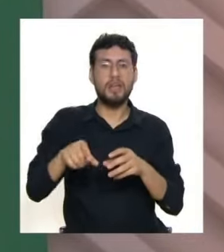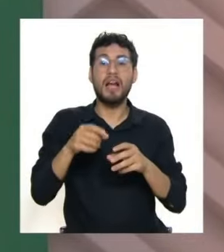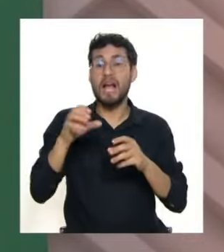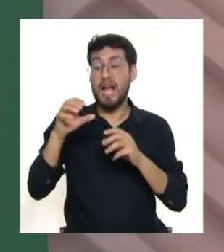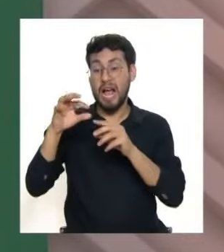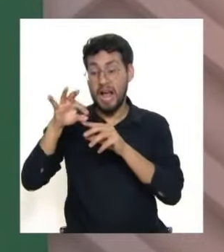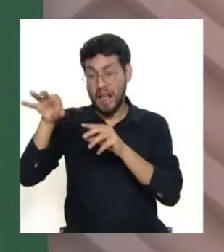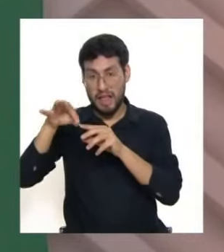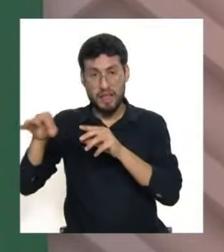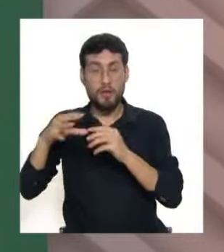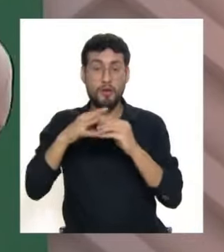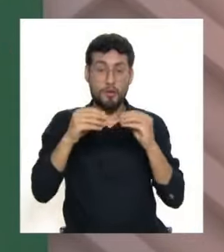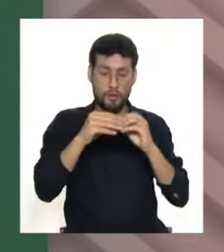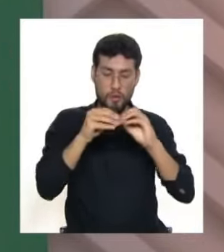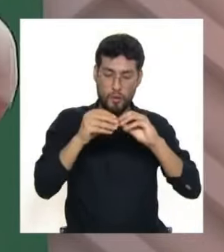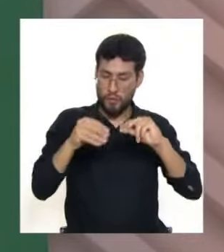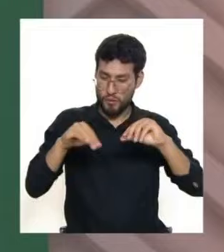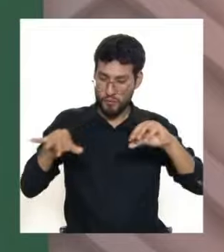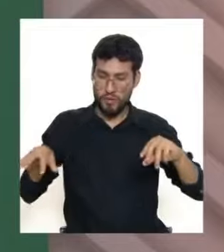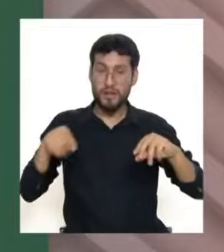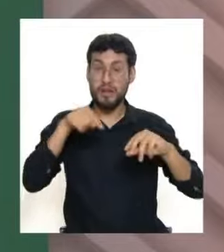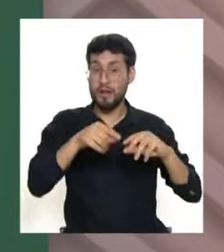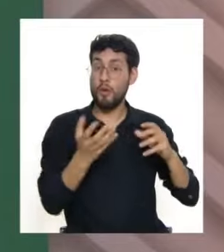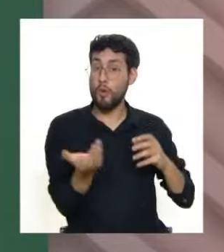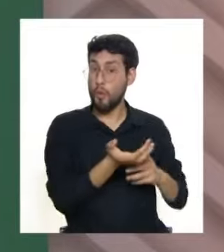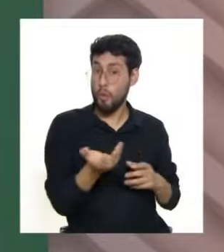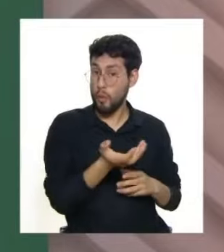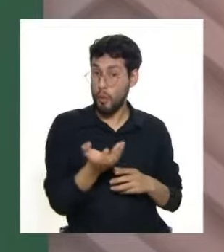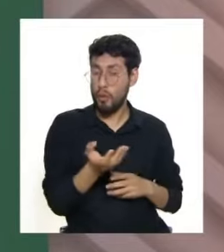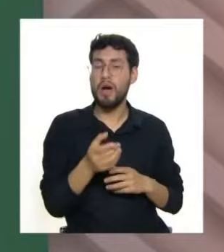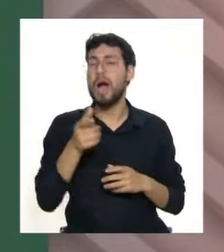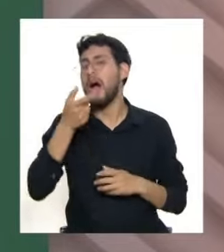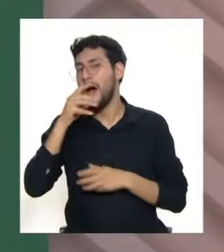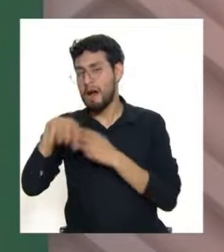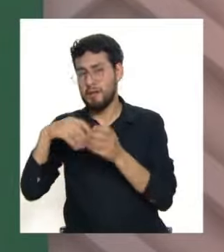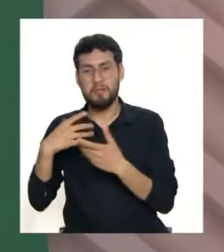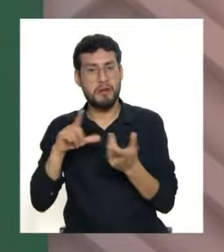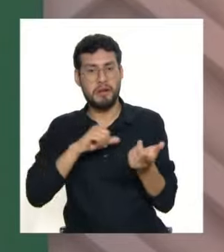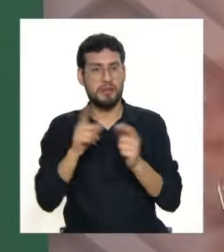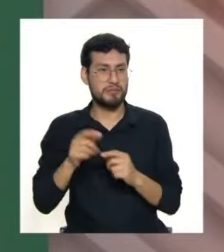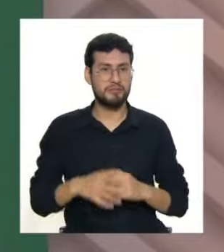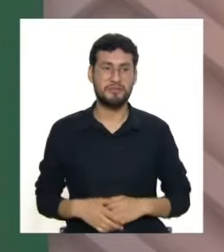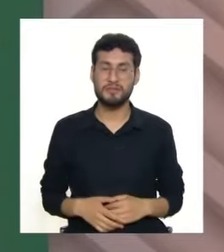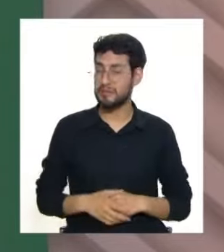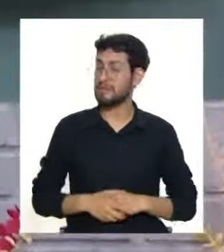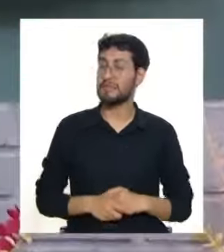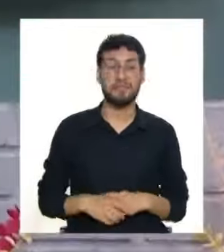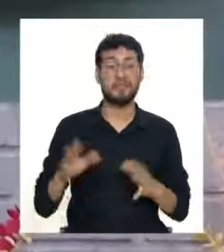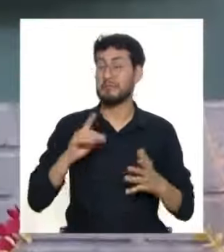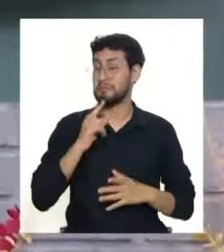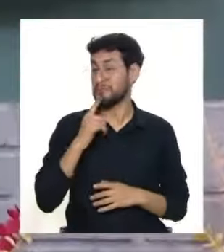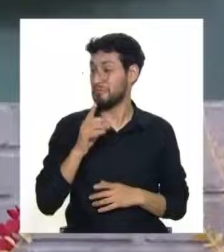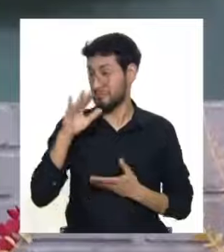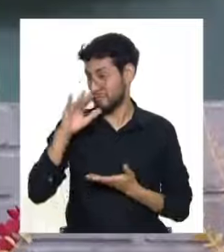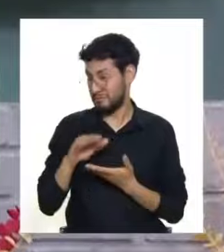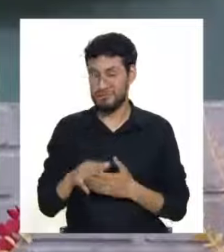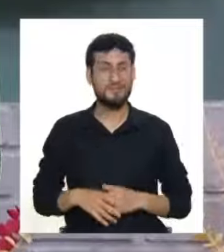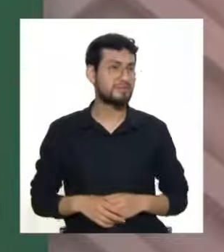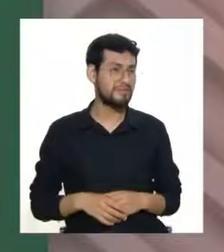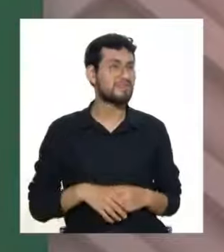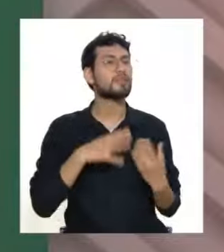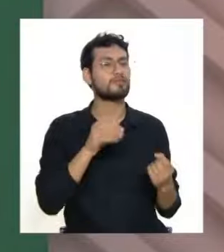la cascarita del fruto y esto se cuela y se mezcla con agua y ya lo tenemos listo para las preparaciones. Y ya no sabe tan ácido. Ya no sabe